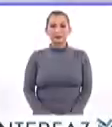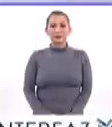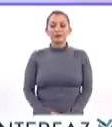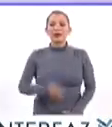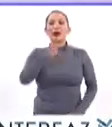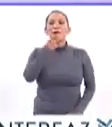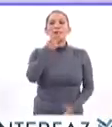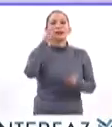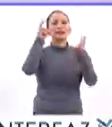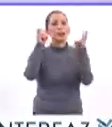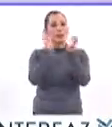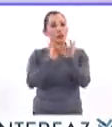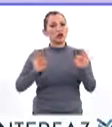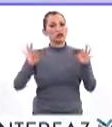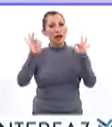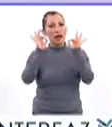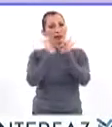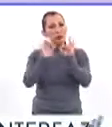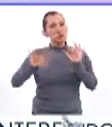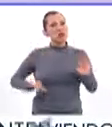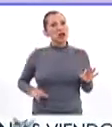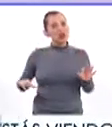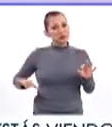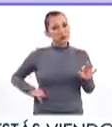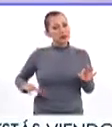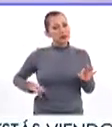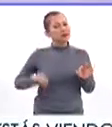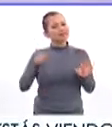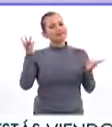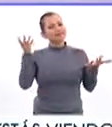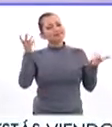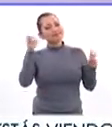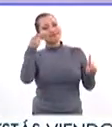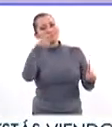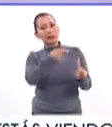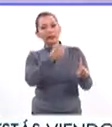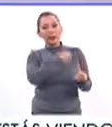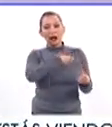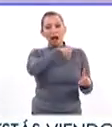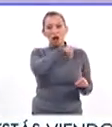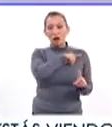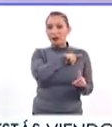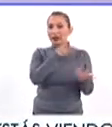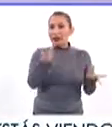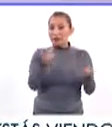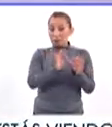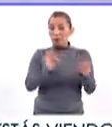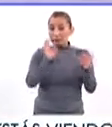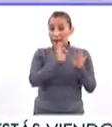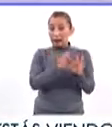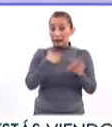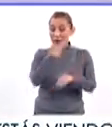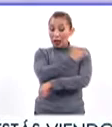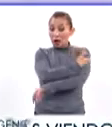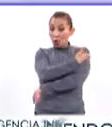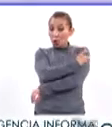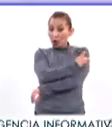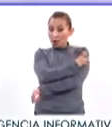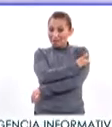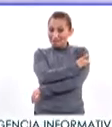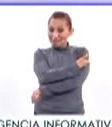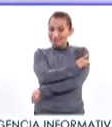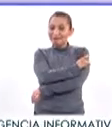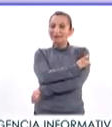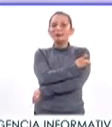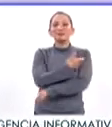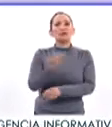Vamos a hablar sobre un tema muy importante, muy interesante, que tiene que ver precisamente con la salud, es decir, la importancia de las vacunas.